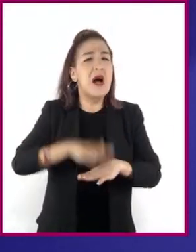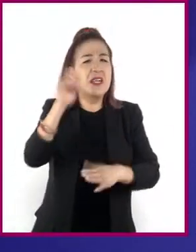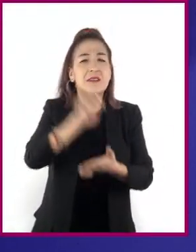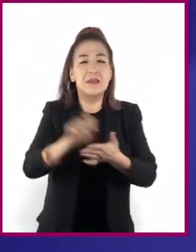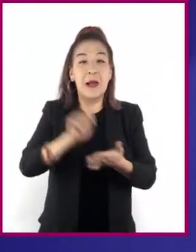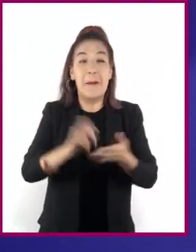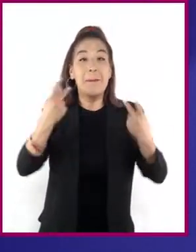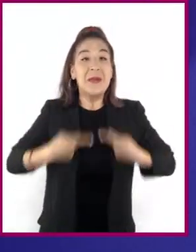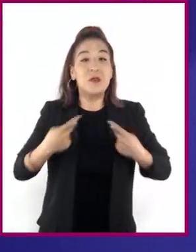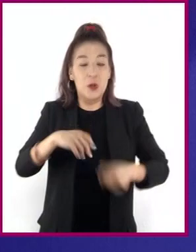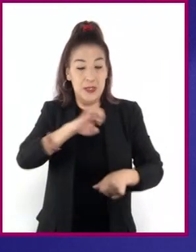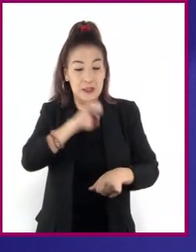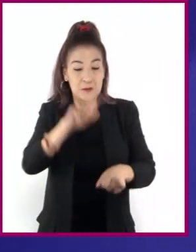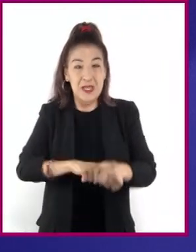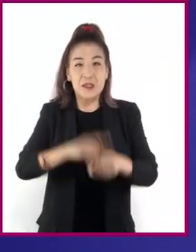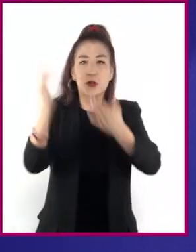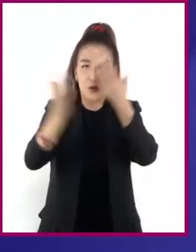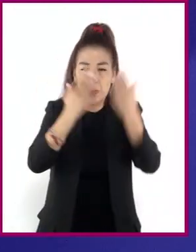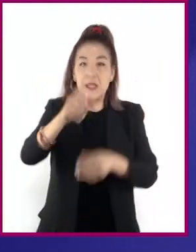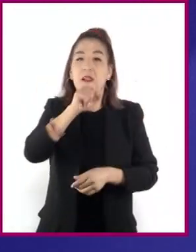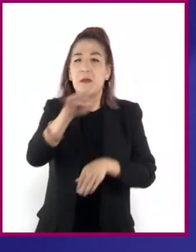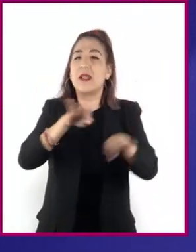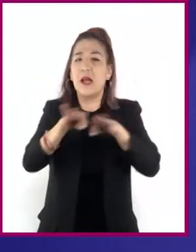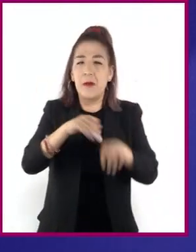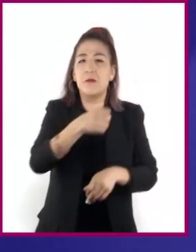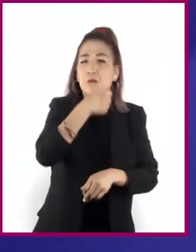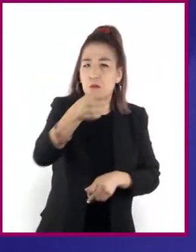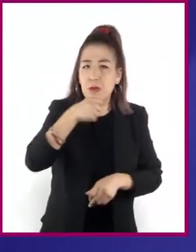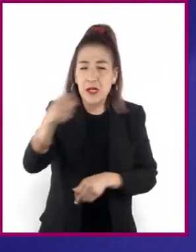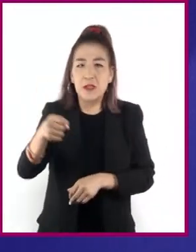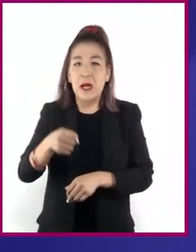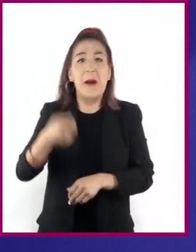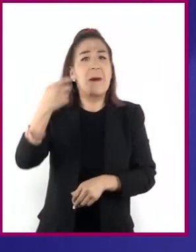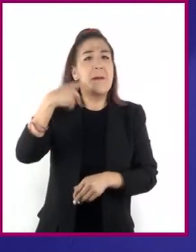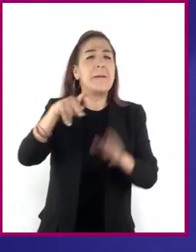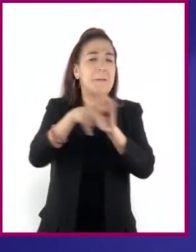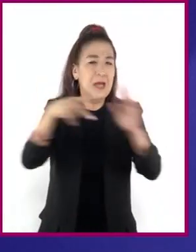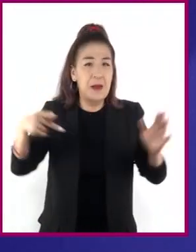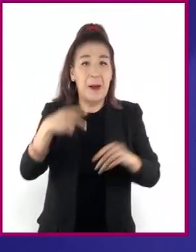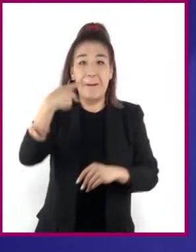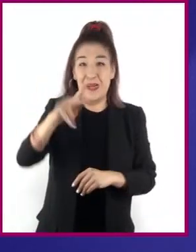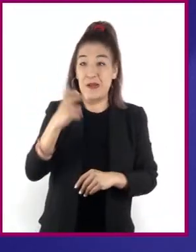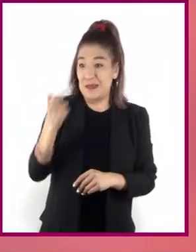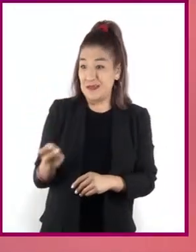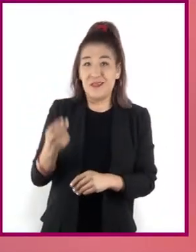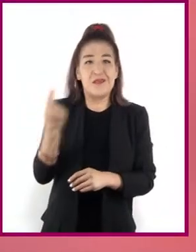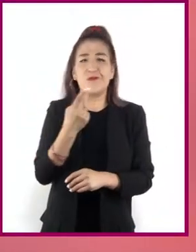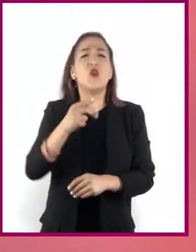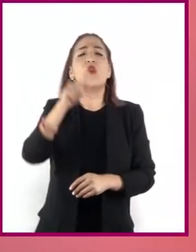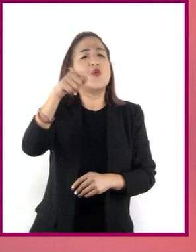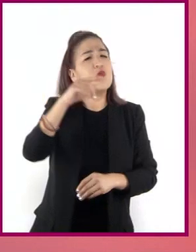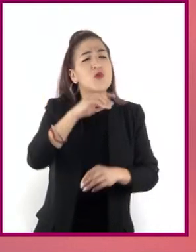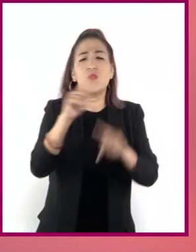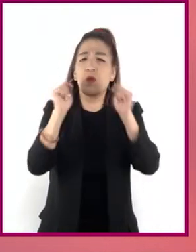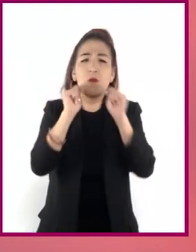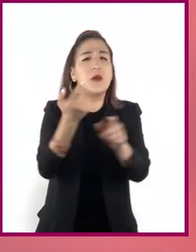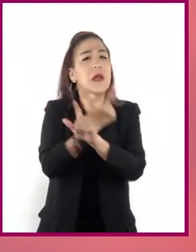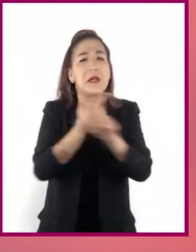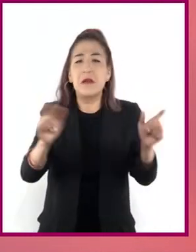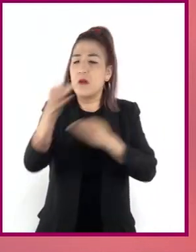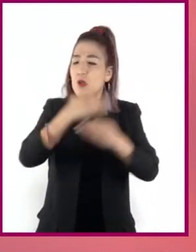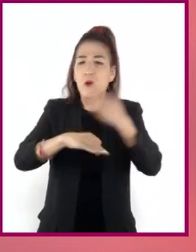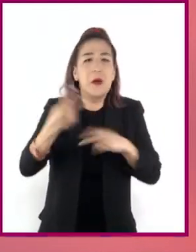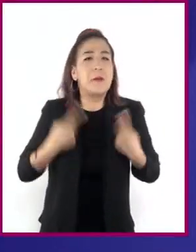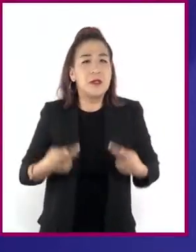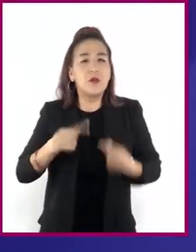especialistas pero no es necesario hacer uno u otro para escribir un artículo de opinión cualquiera puede hacerlo